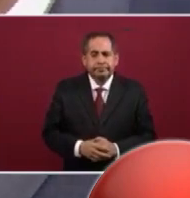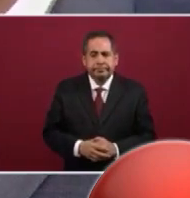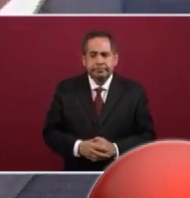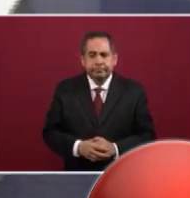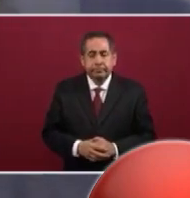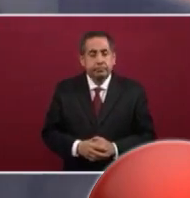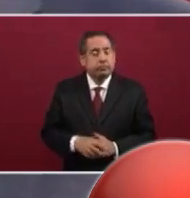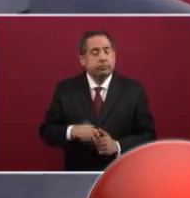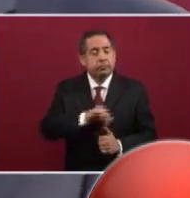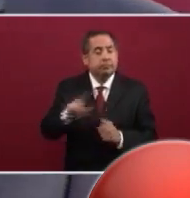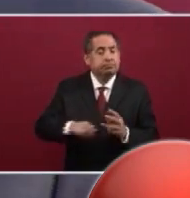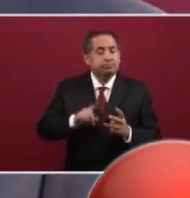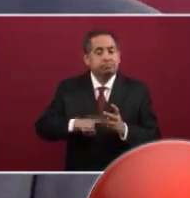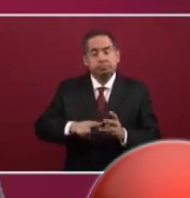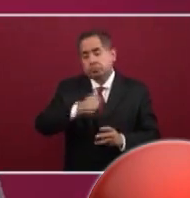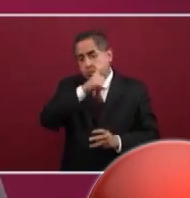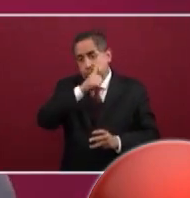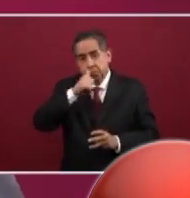Juárez nos enseñó